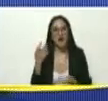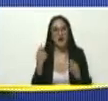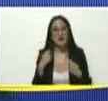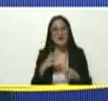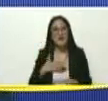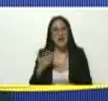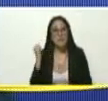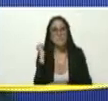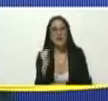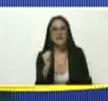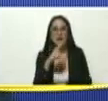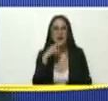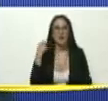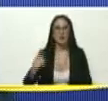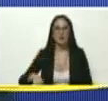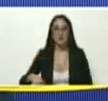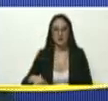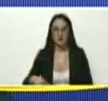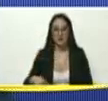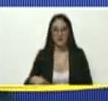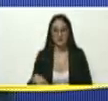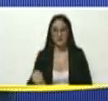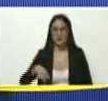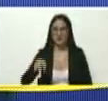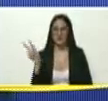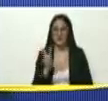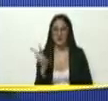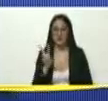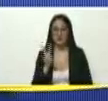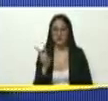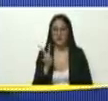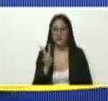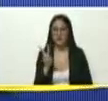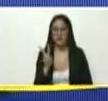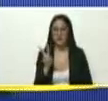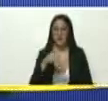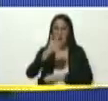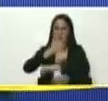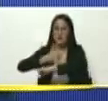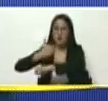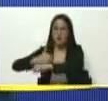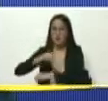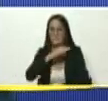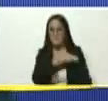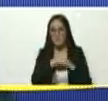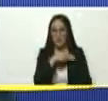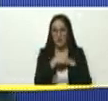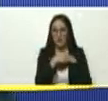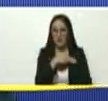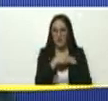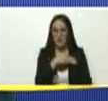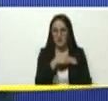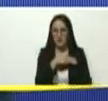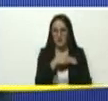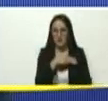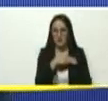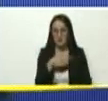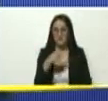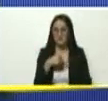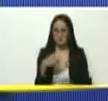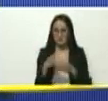Rusia. Y desde Venezuela, con la autoridad moral que nos da nuestra diplomacia de